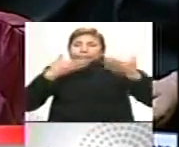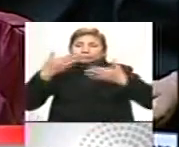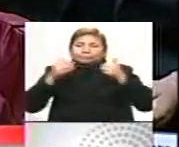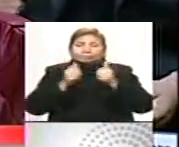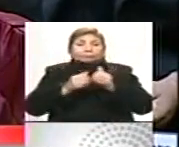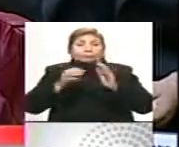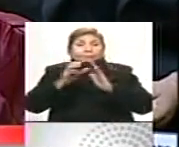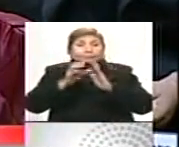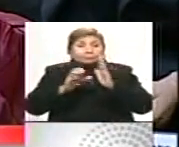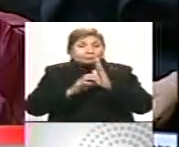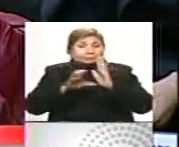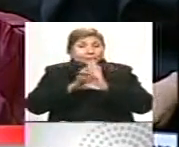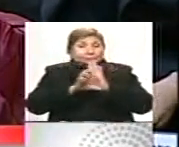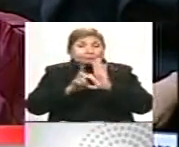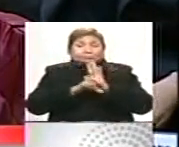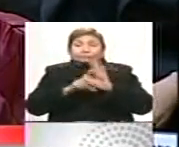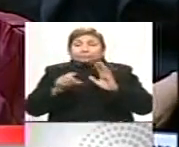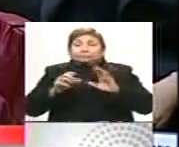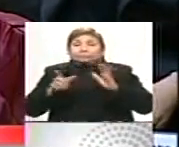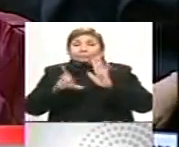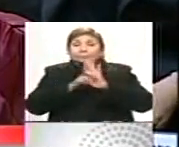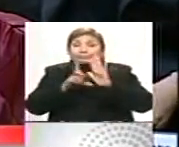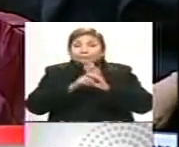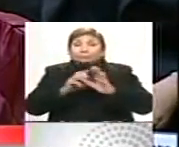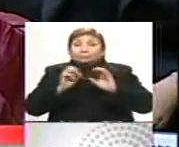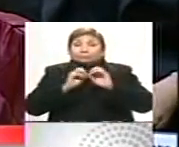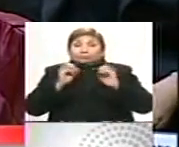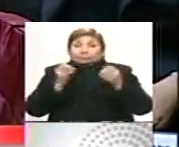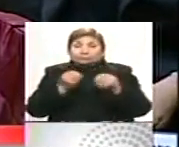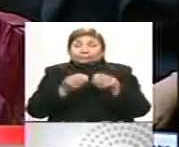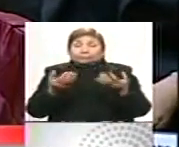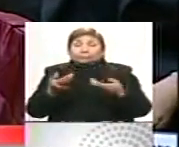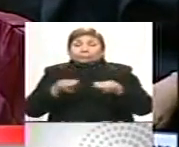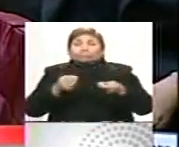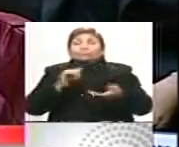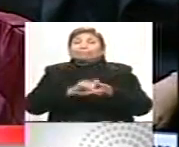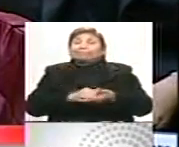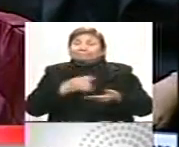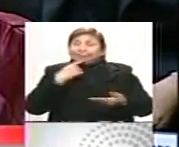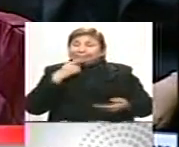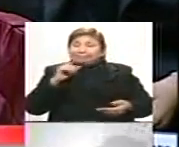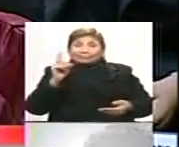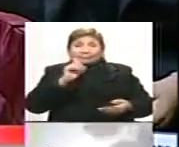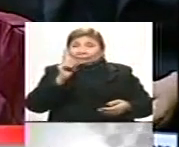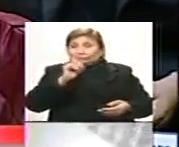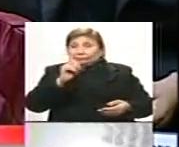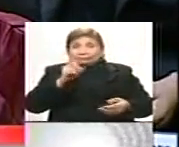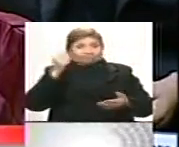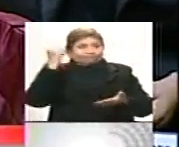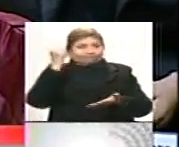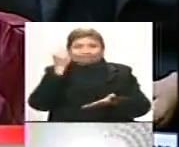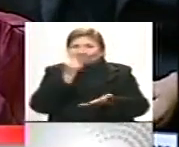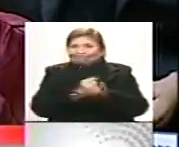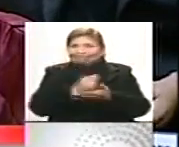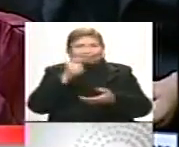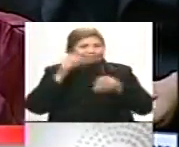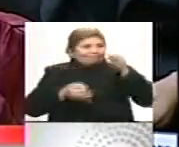Constitución y que también está recogido en la ley orgánica del Poder Ejecutivo, se está sumando no contar con sentencia